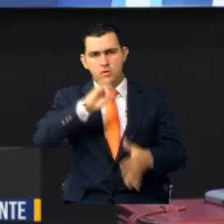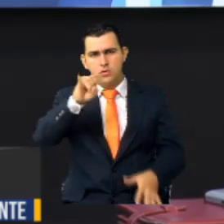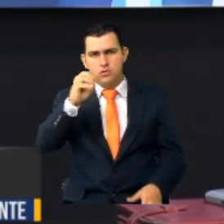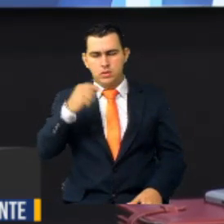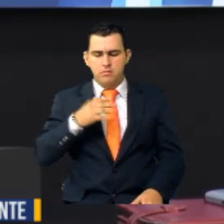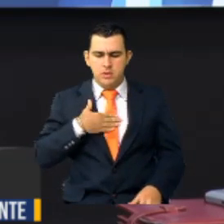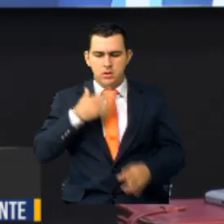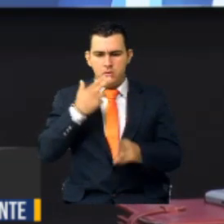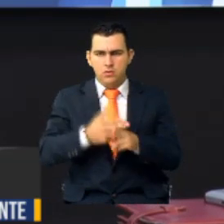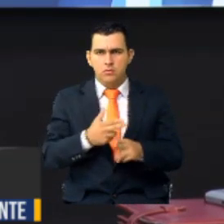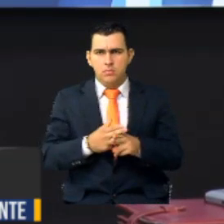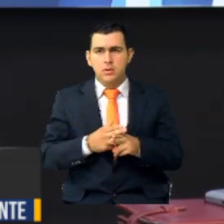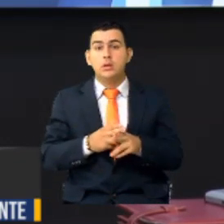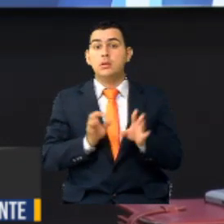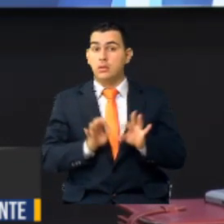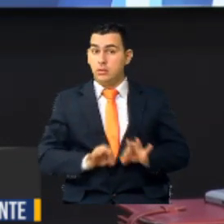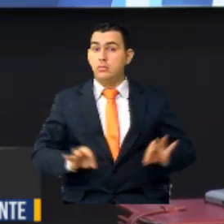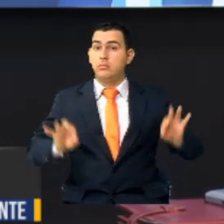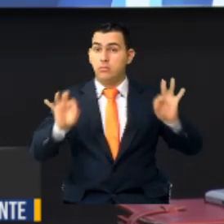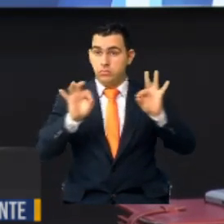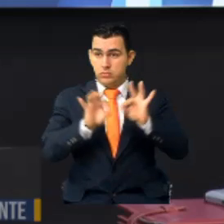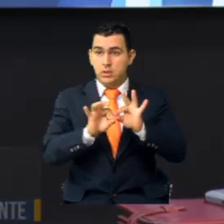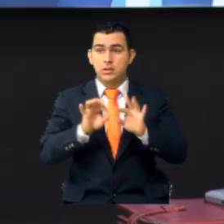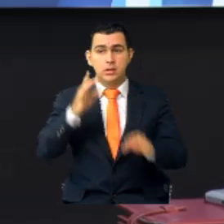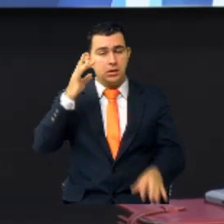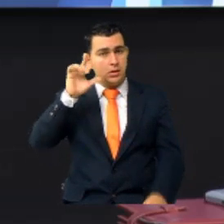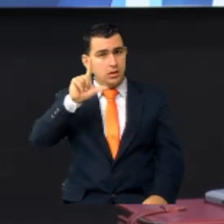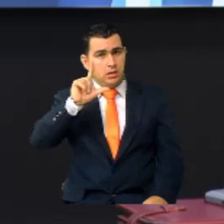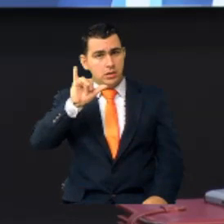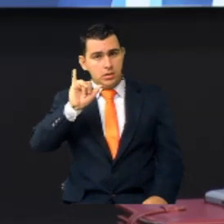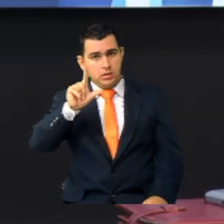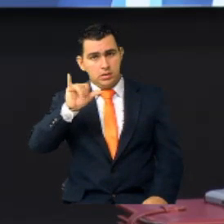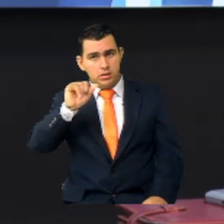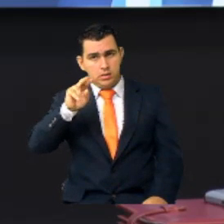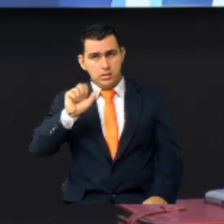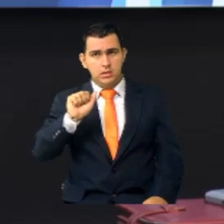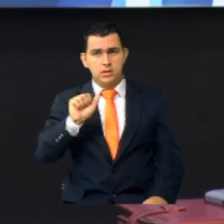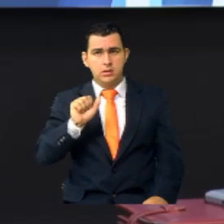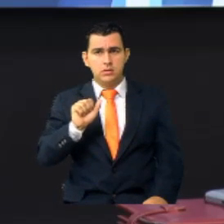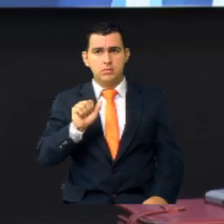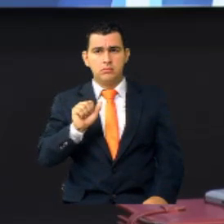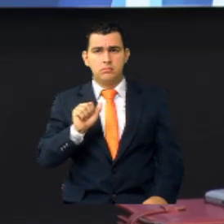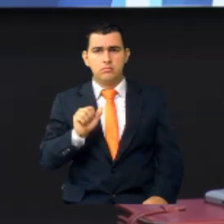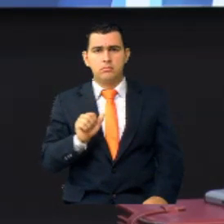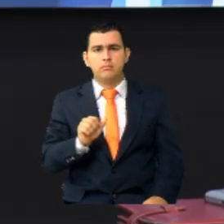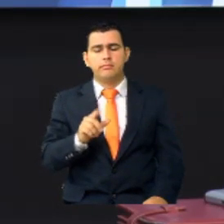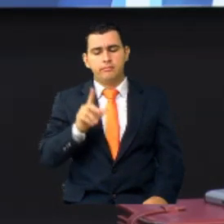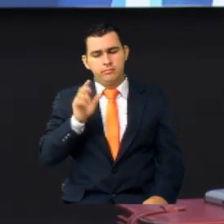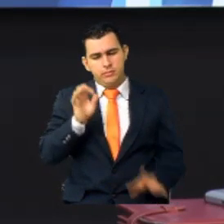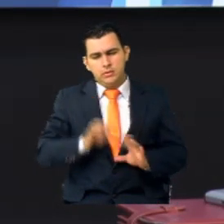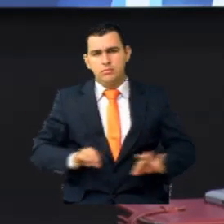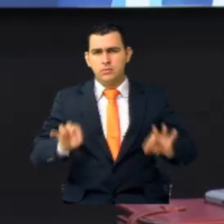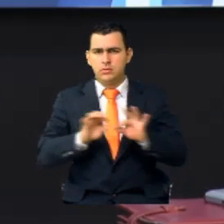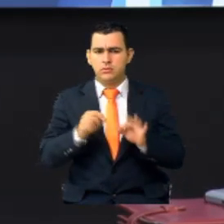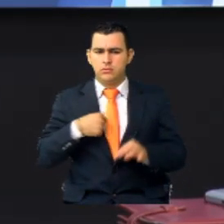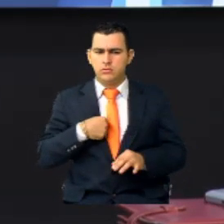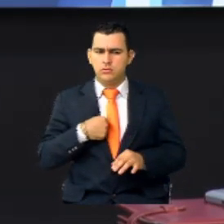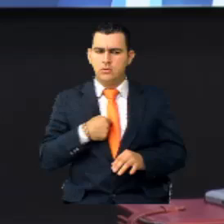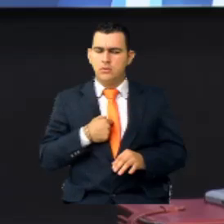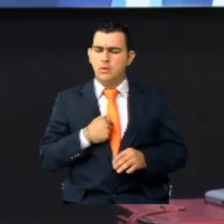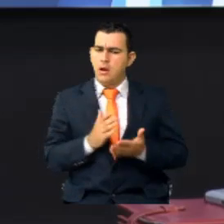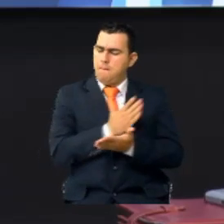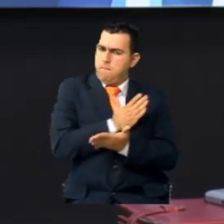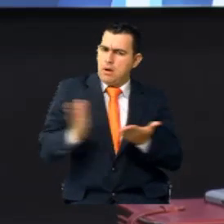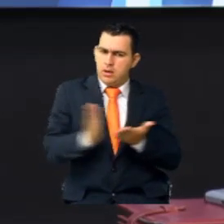mío, sería muy importante que la doctora Liliana no hiciera este protagonismo. Por eso están las